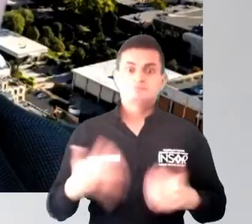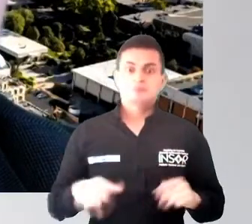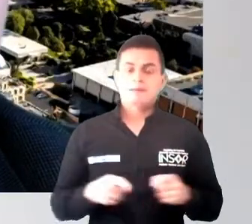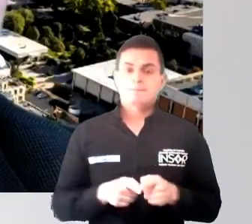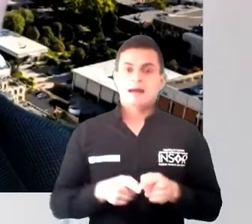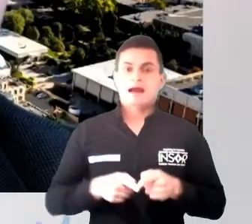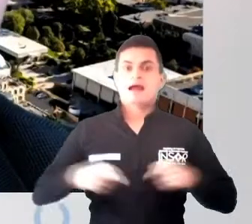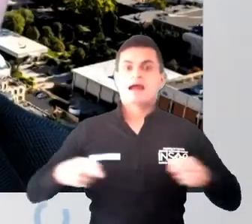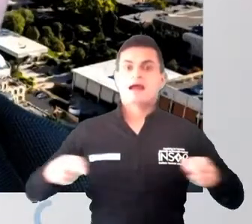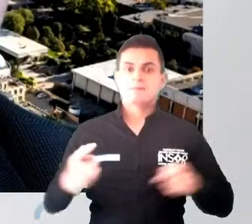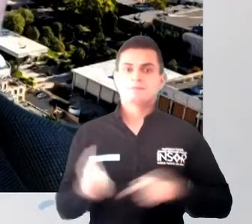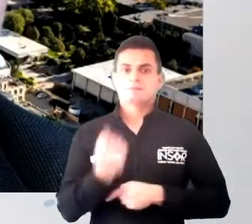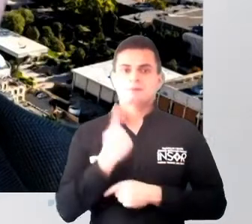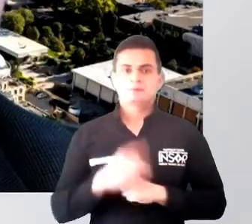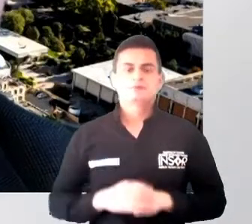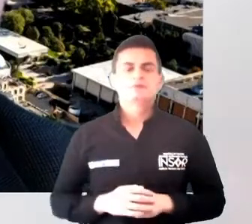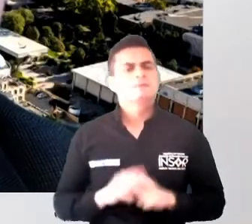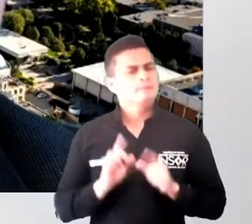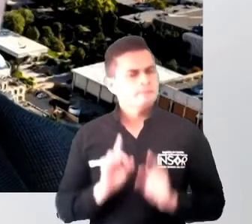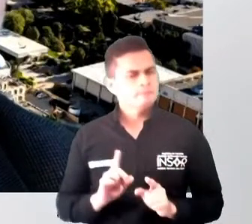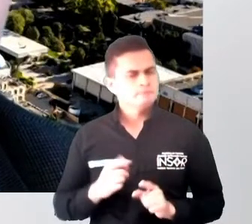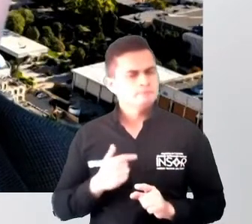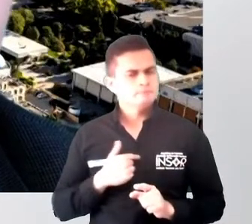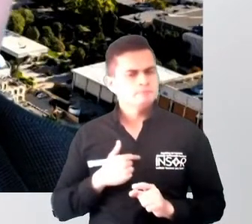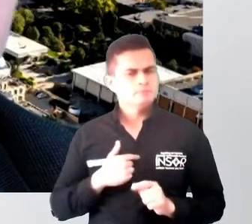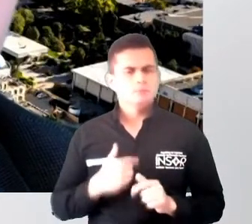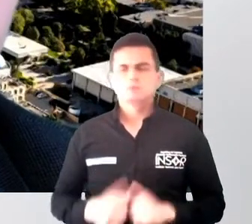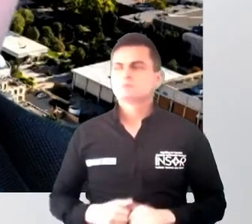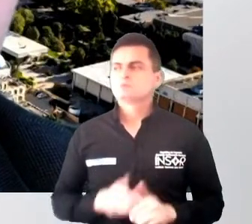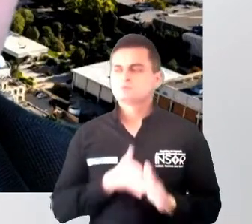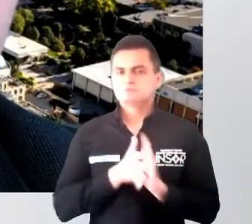permítame decirles que